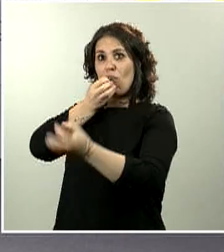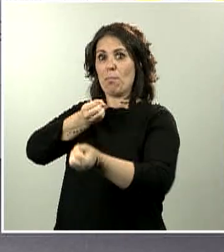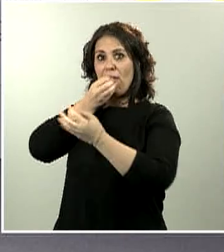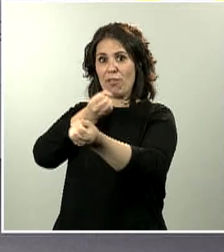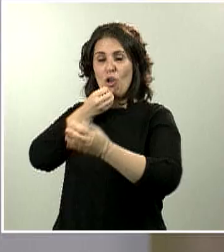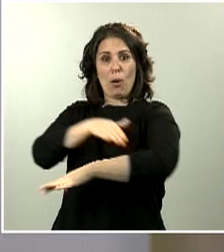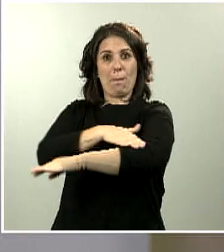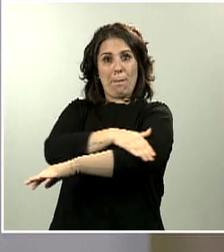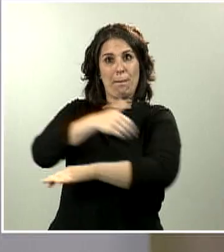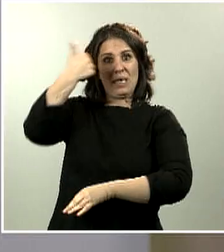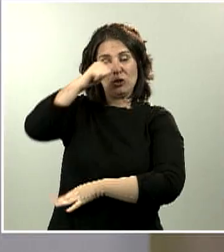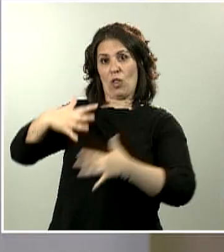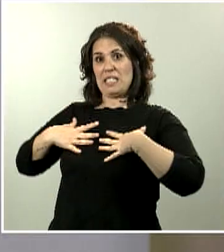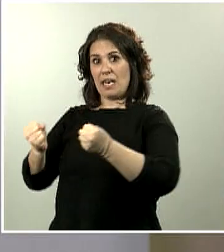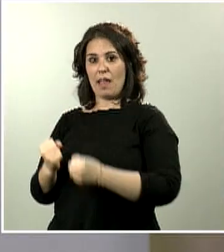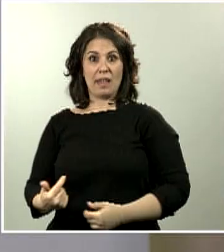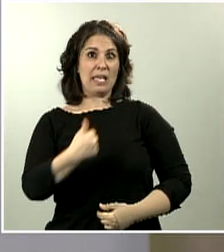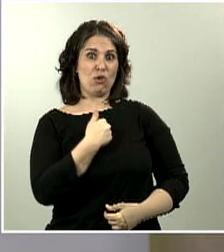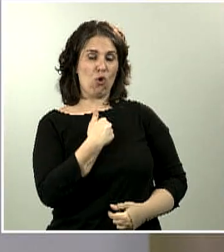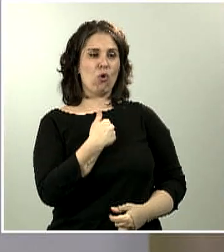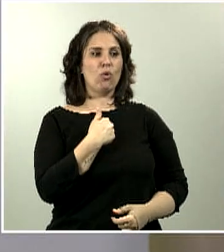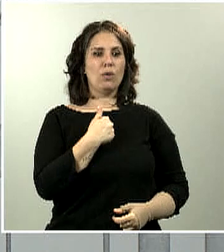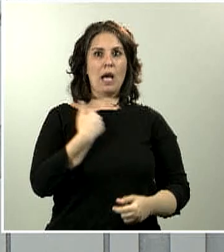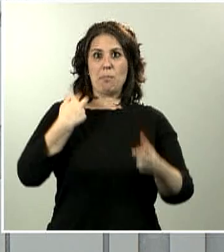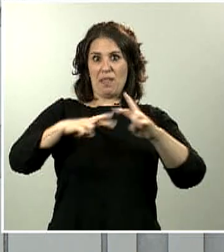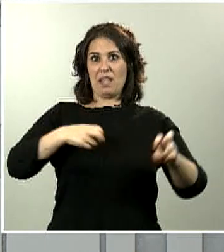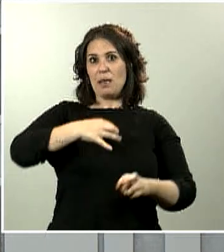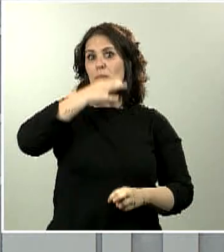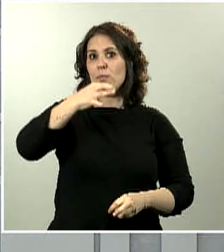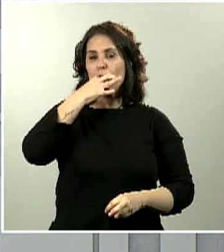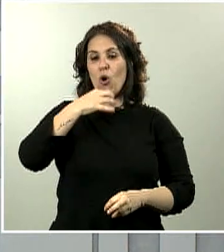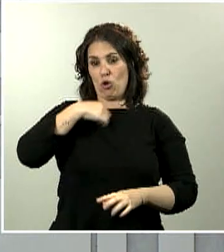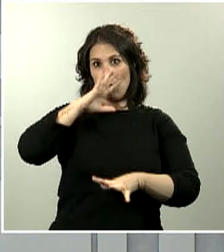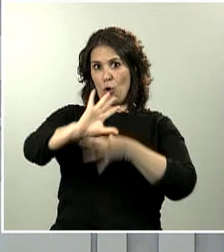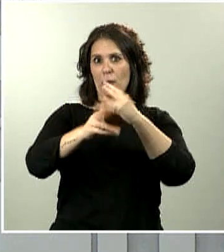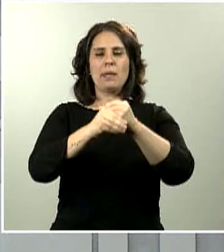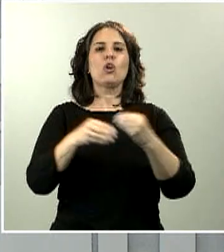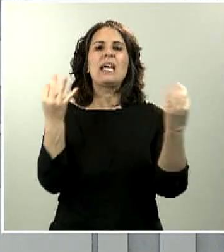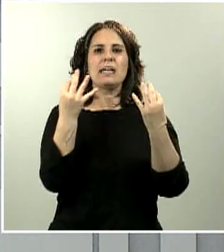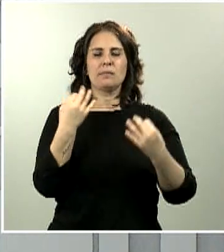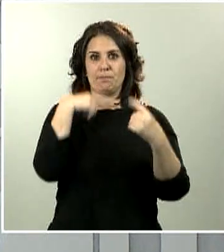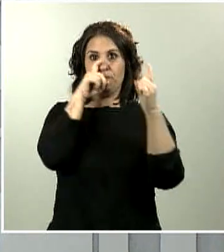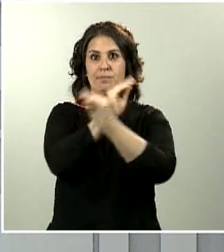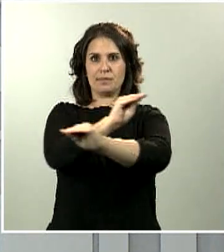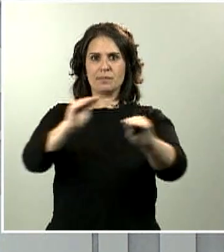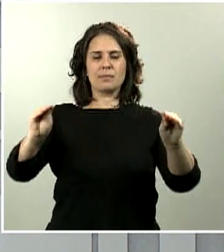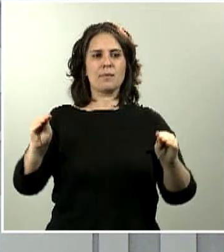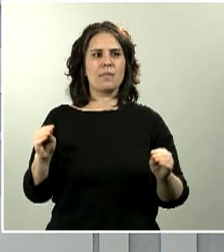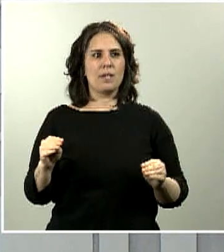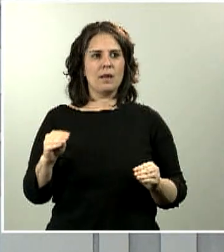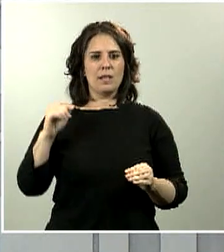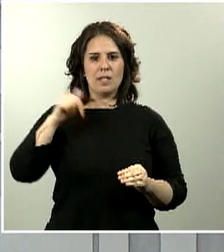de Sanidad y yo misma al principio de esta comparecencia, recordar que igualmente que en esta entrevista se